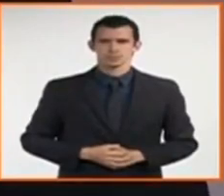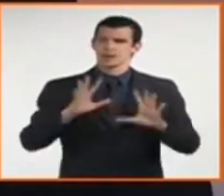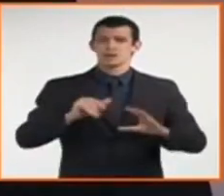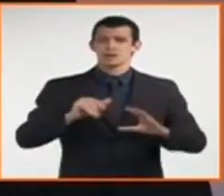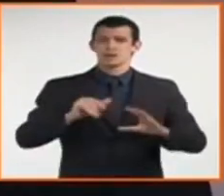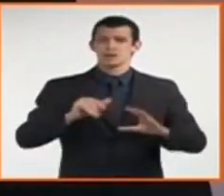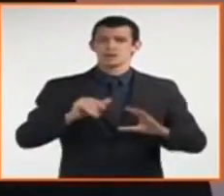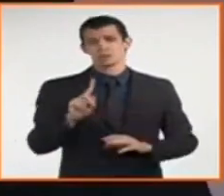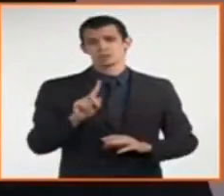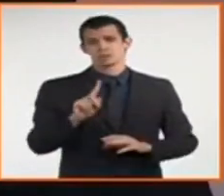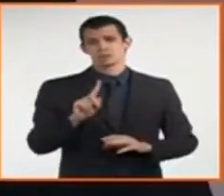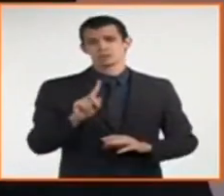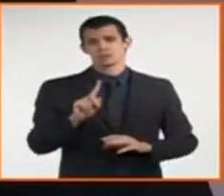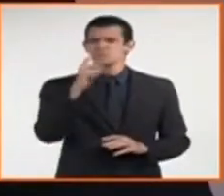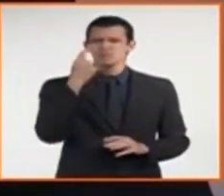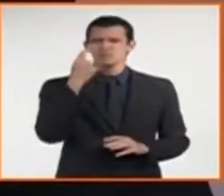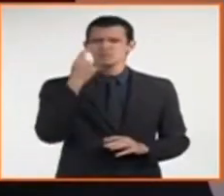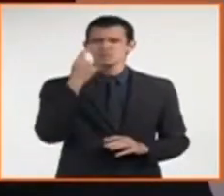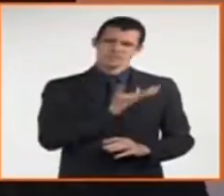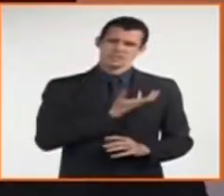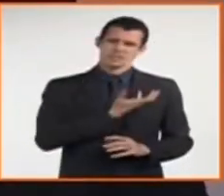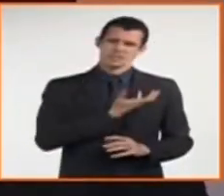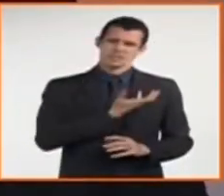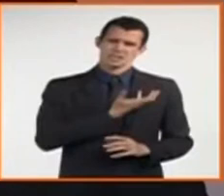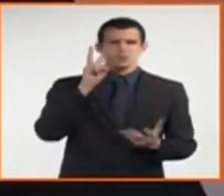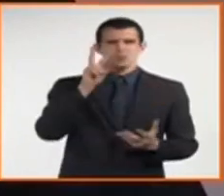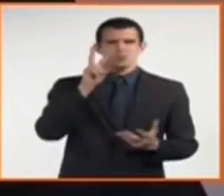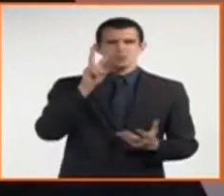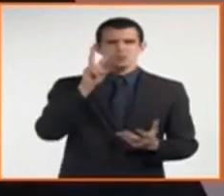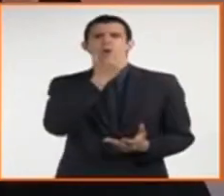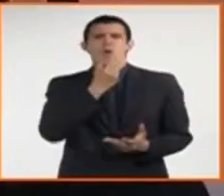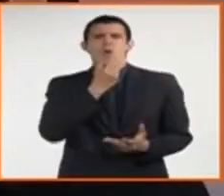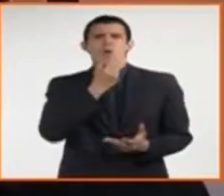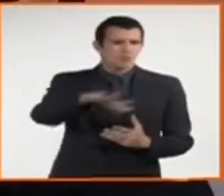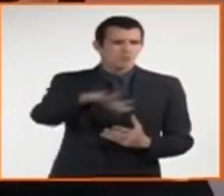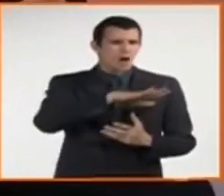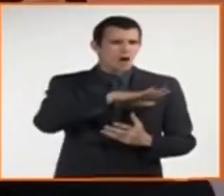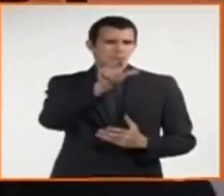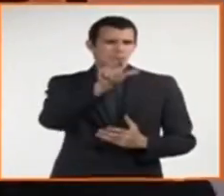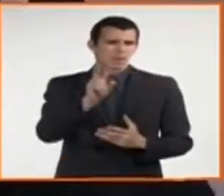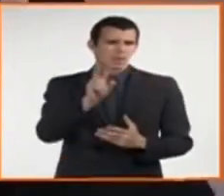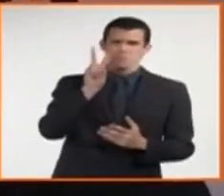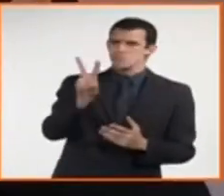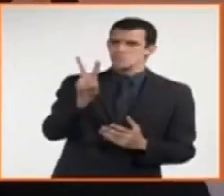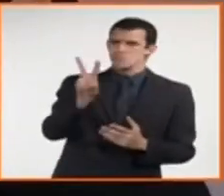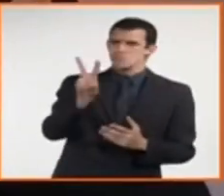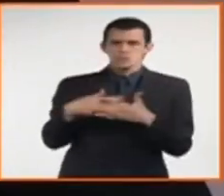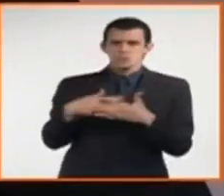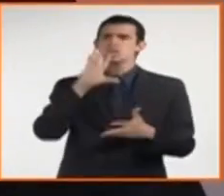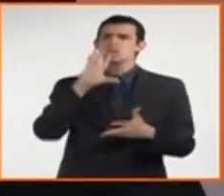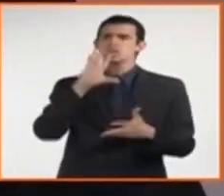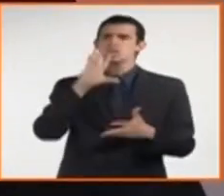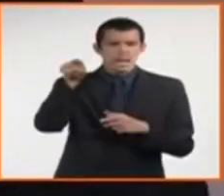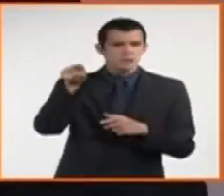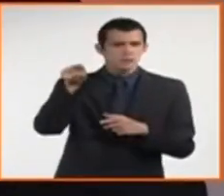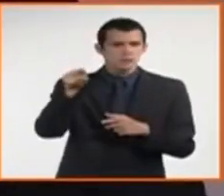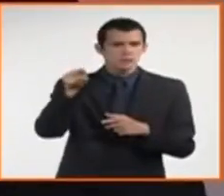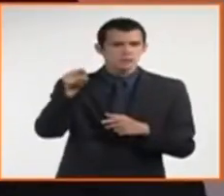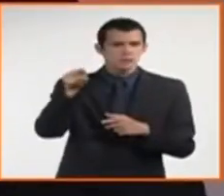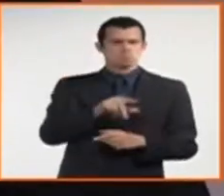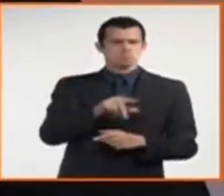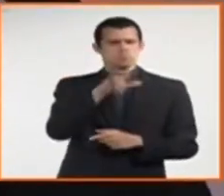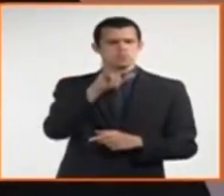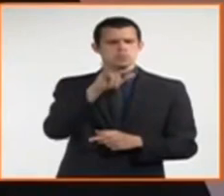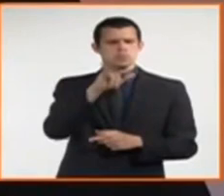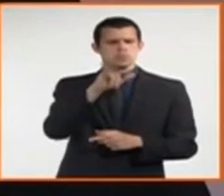estar condenado a la derrota tenemos un montón de propuestas que se han ido sumando yo yo te diría que lo